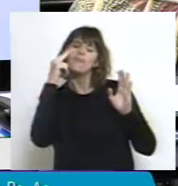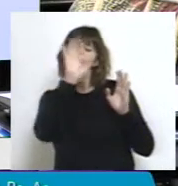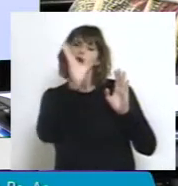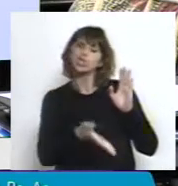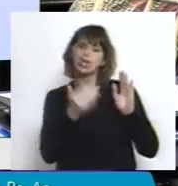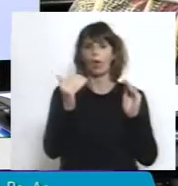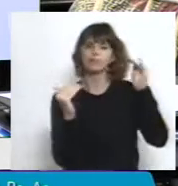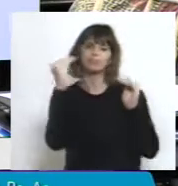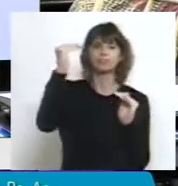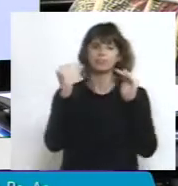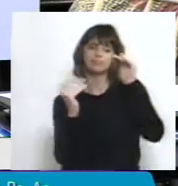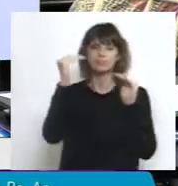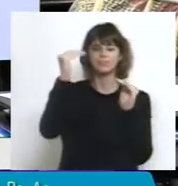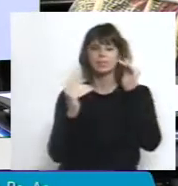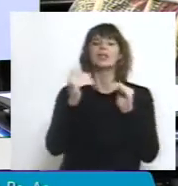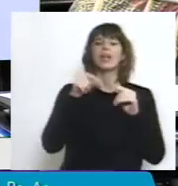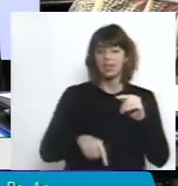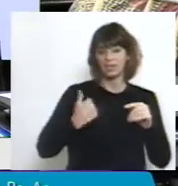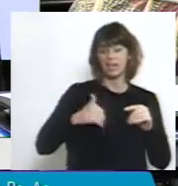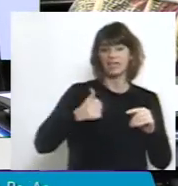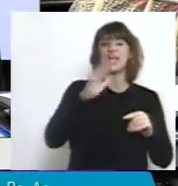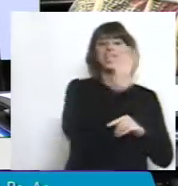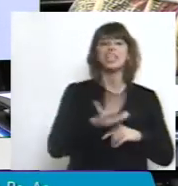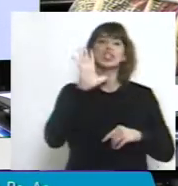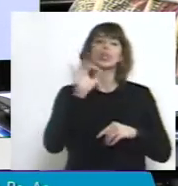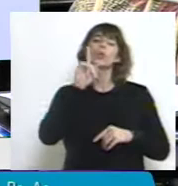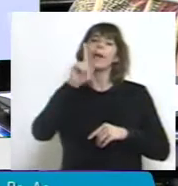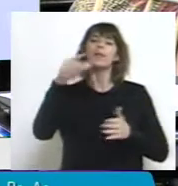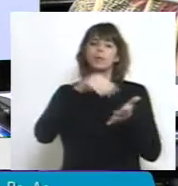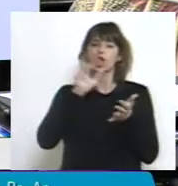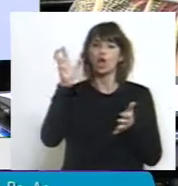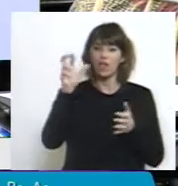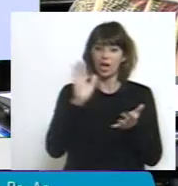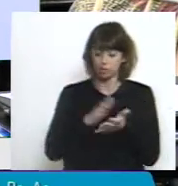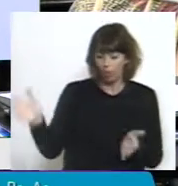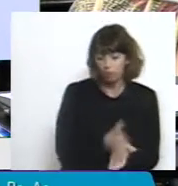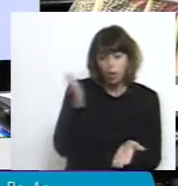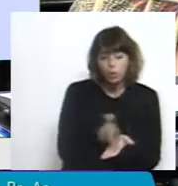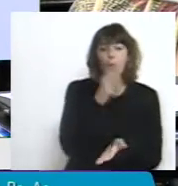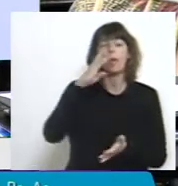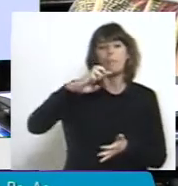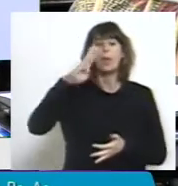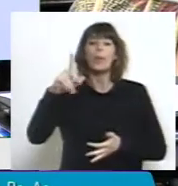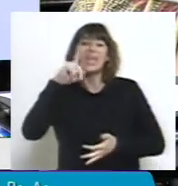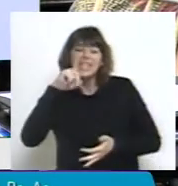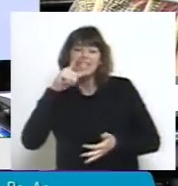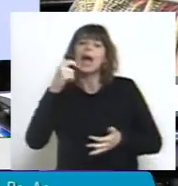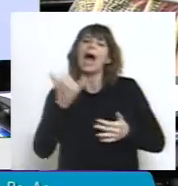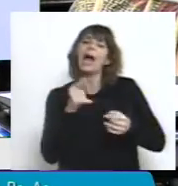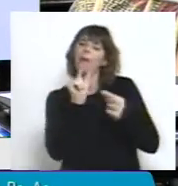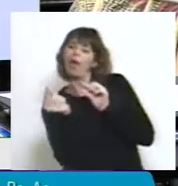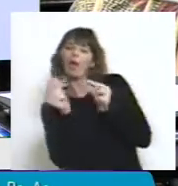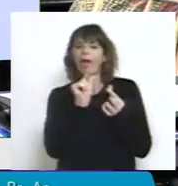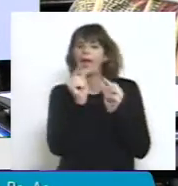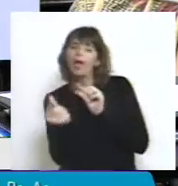país de 550.000 millones de dólares de Producto Bruto, no puede tener un punto de desequilibrio fiscal y